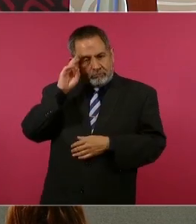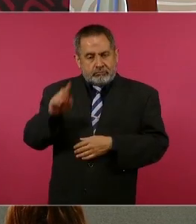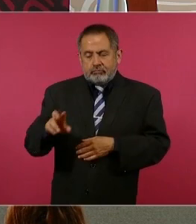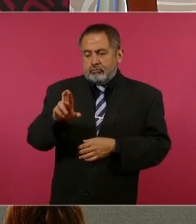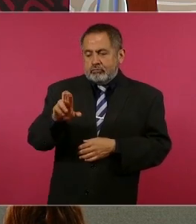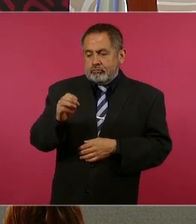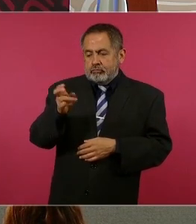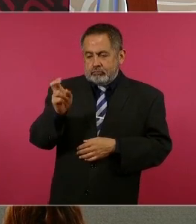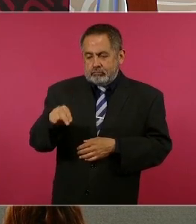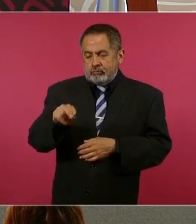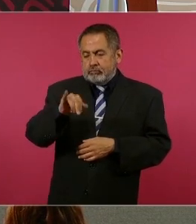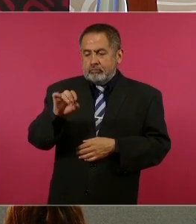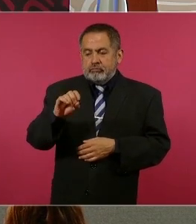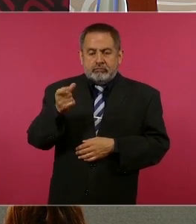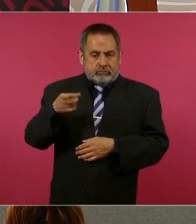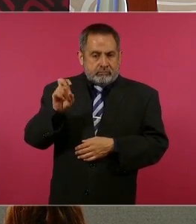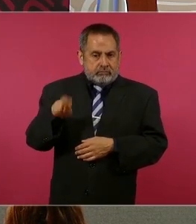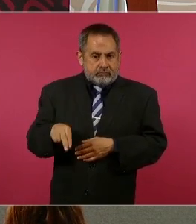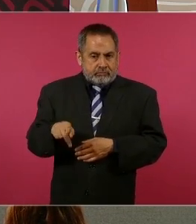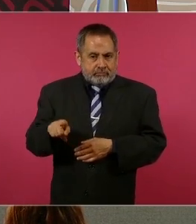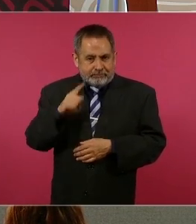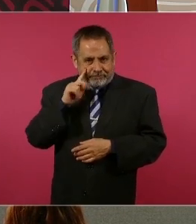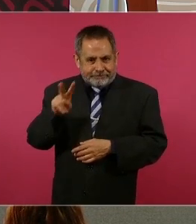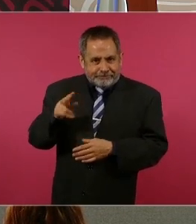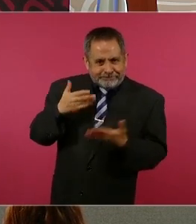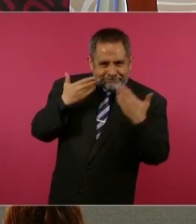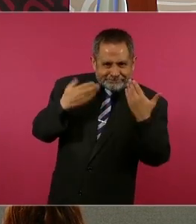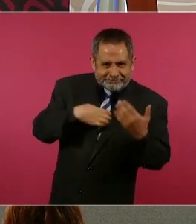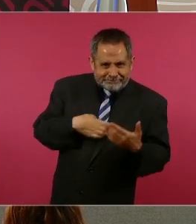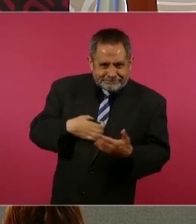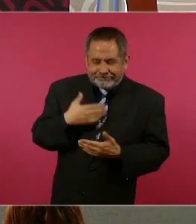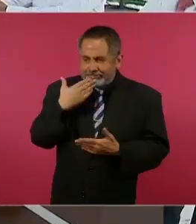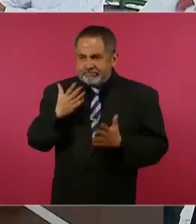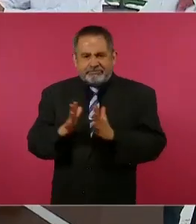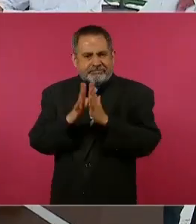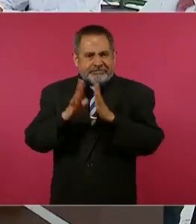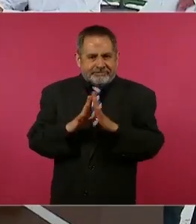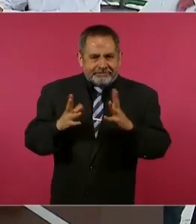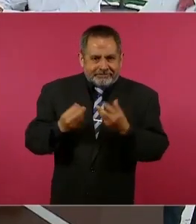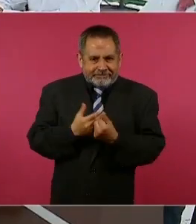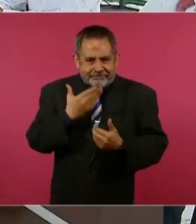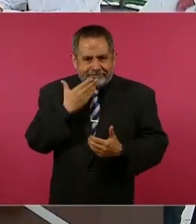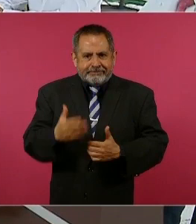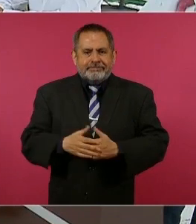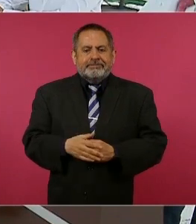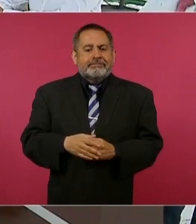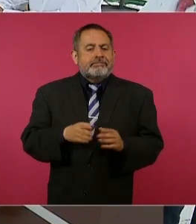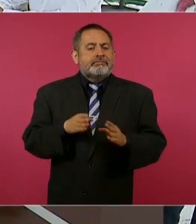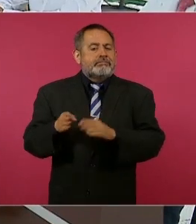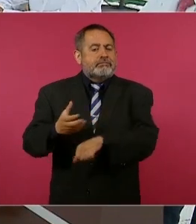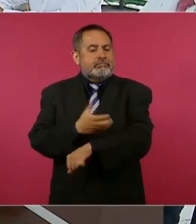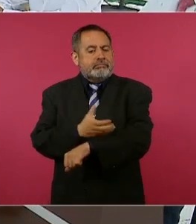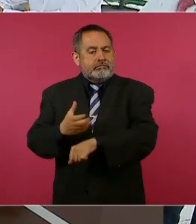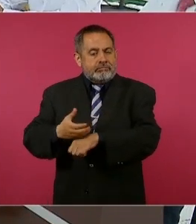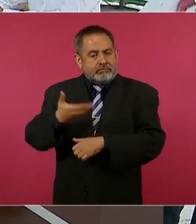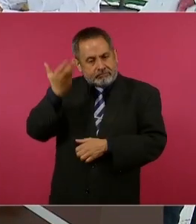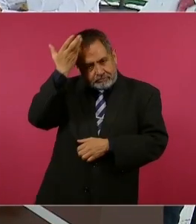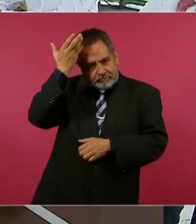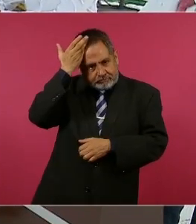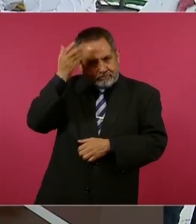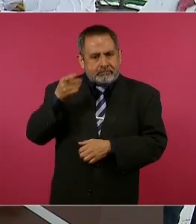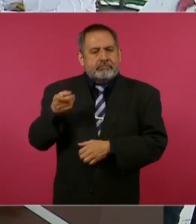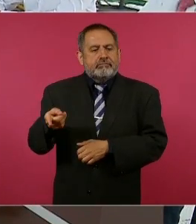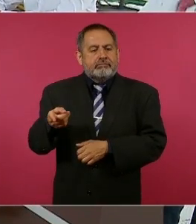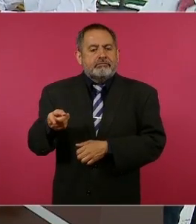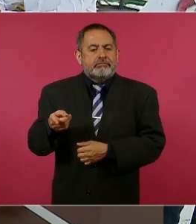Román Joaquín Loperena Álvarez, que lo veo muy contento y muy participativo, a la compañera enfermera de la Clínica